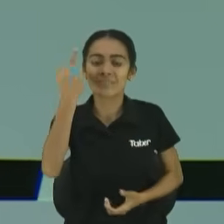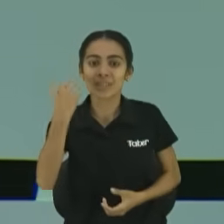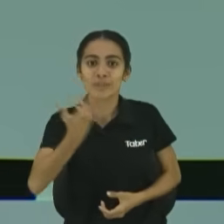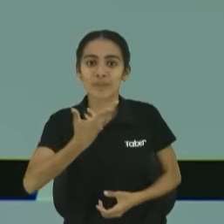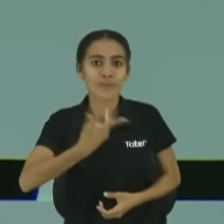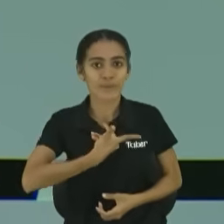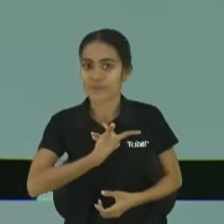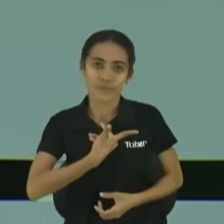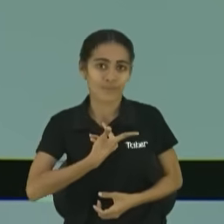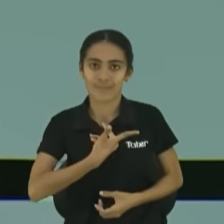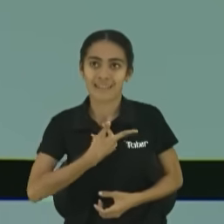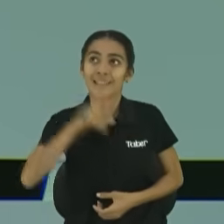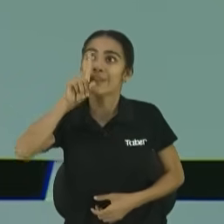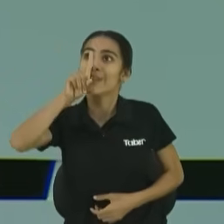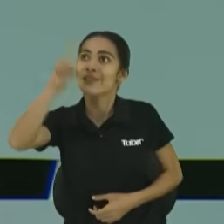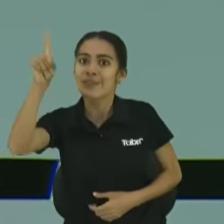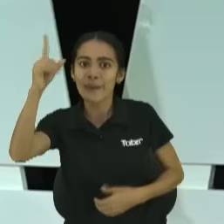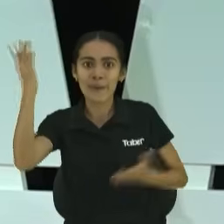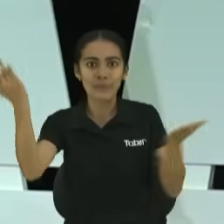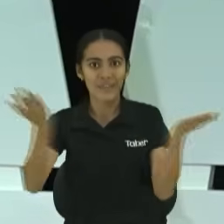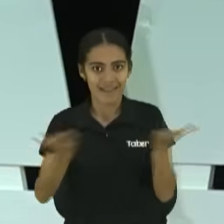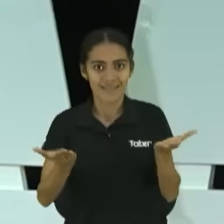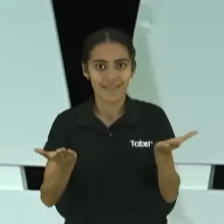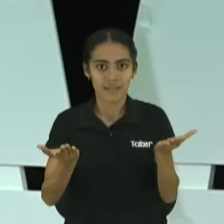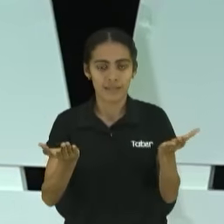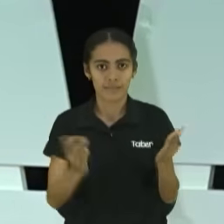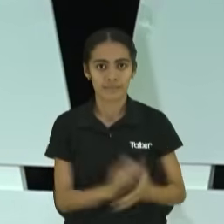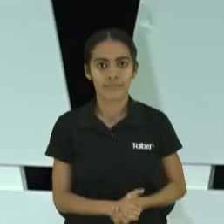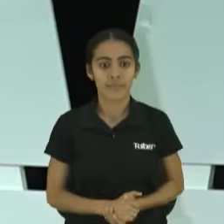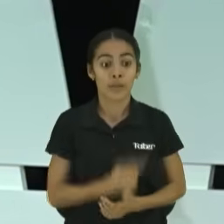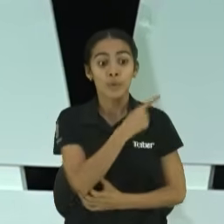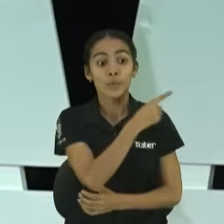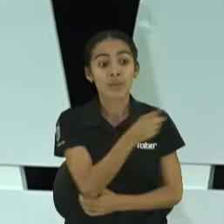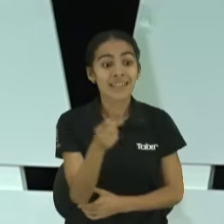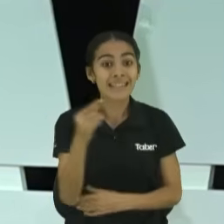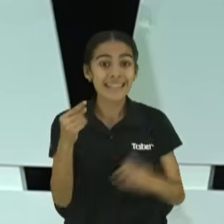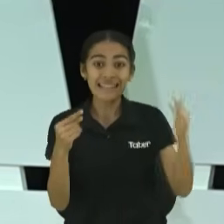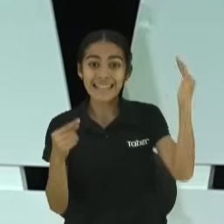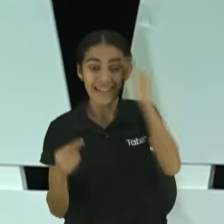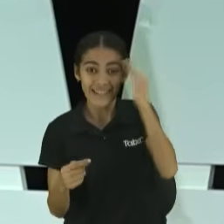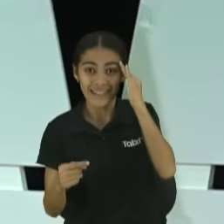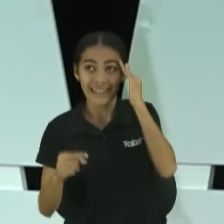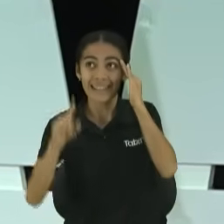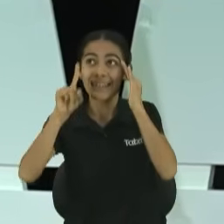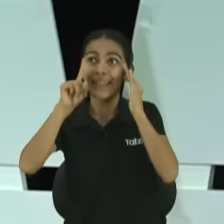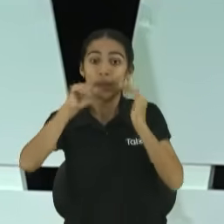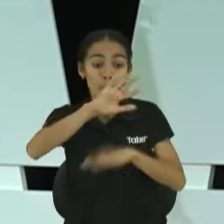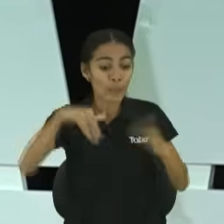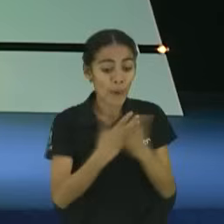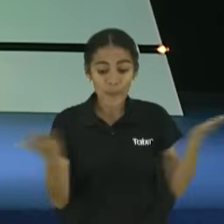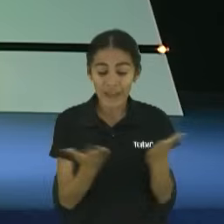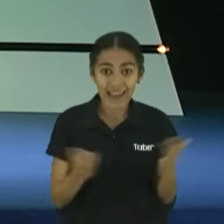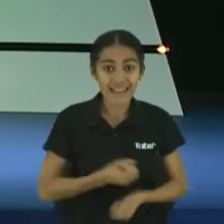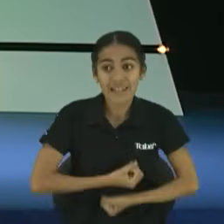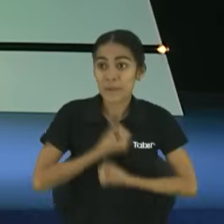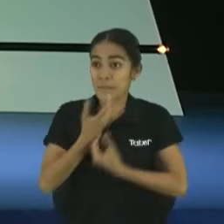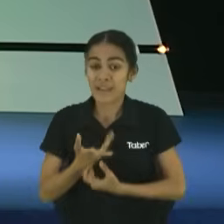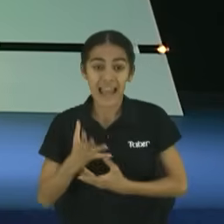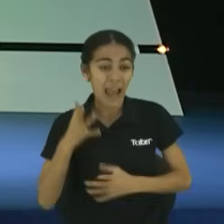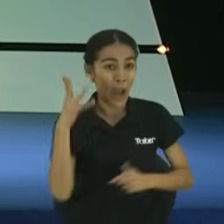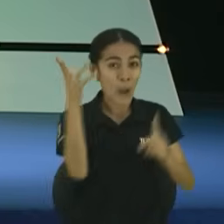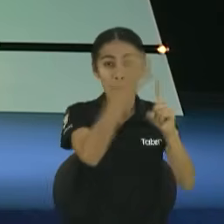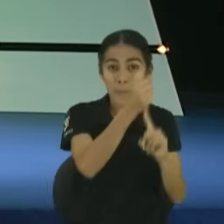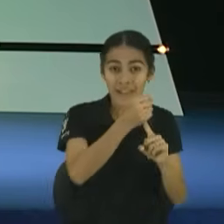Te voy a poner un tropezadero para que me busques de nuevo y entendás que todo lo que tienes, que todo lo que haces, que todo lo que dices y todo lo que puedas